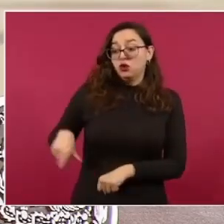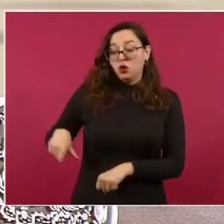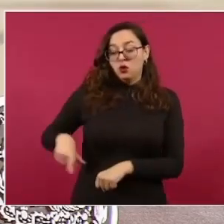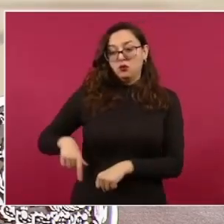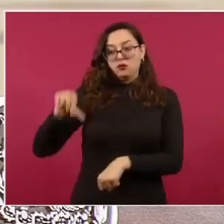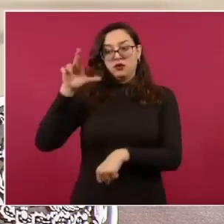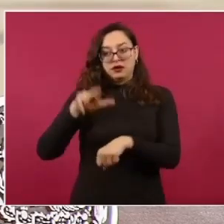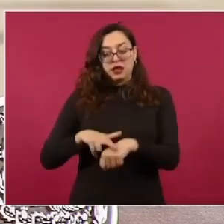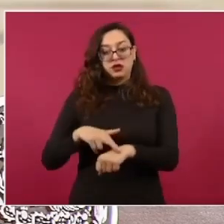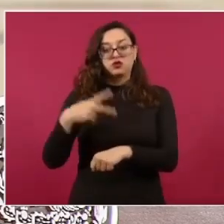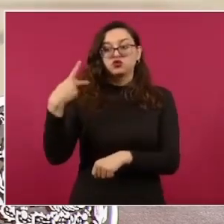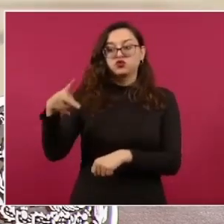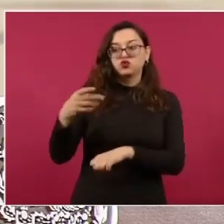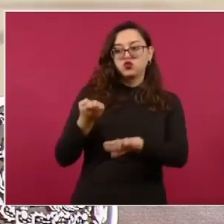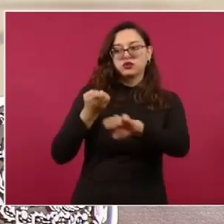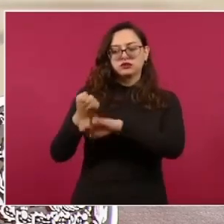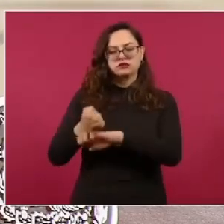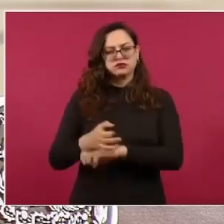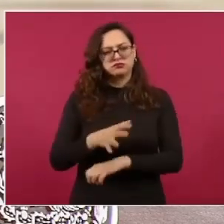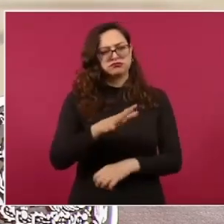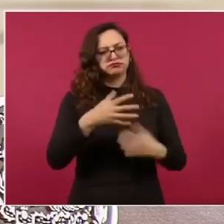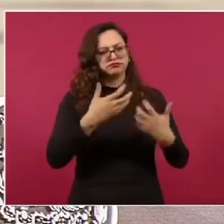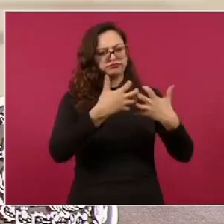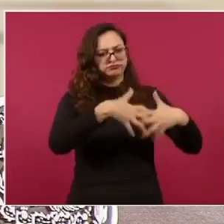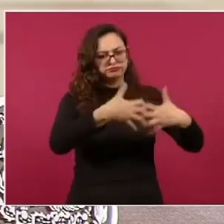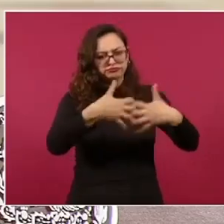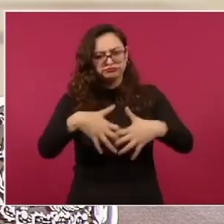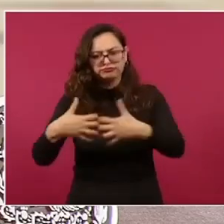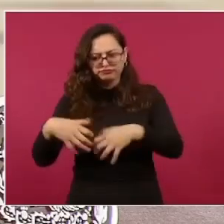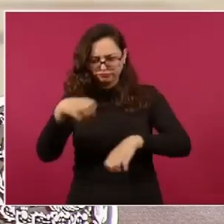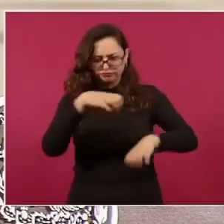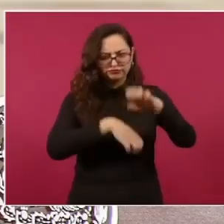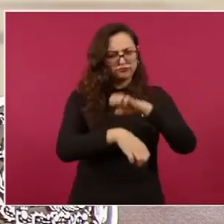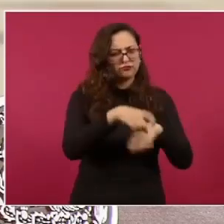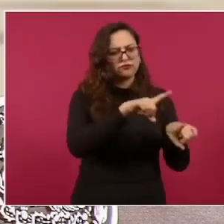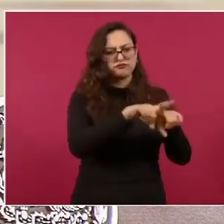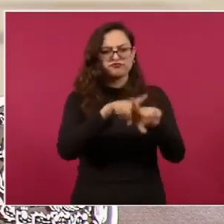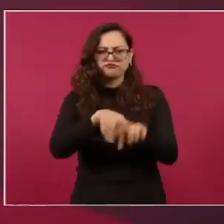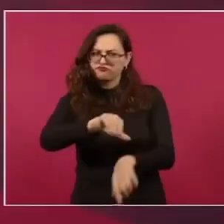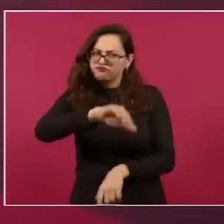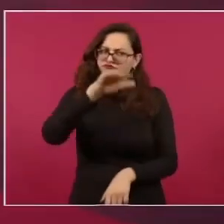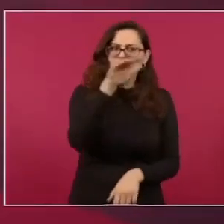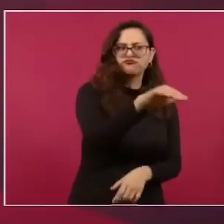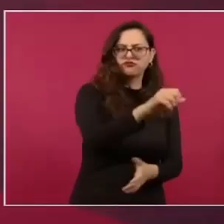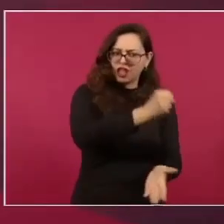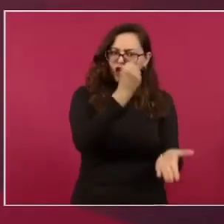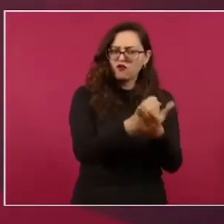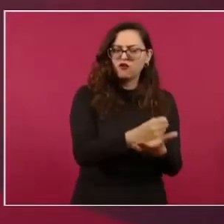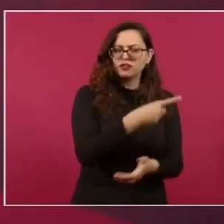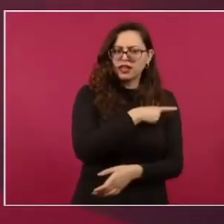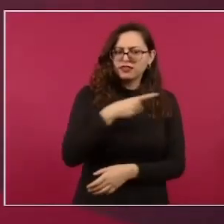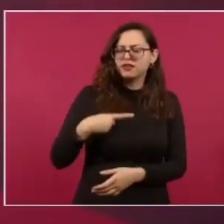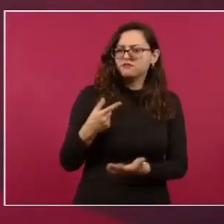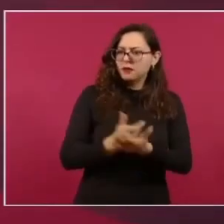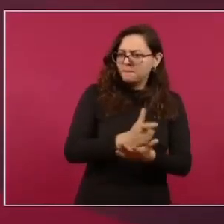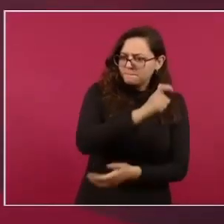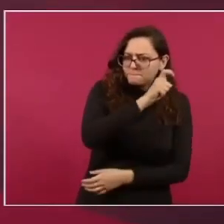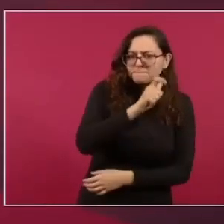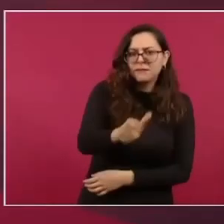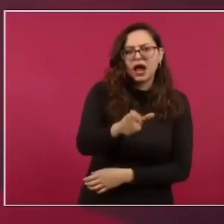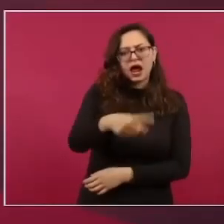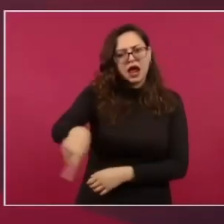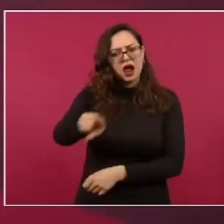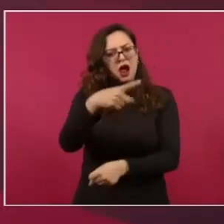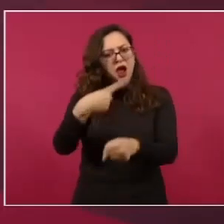a cubrir asistencia de médicos, medicinas y alimentos a los obreros enfermos, así como pagarles el salario que tuvieran asignado cuando